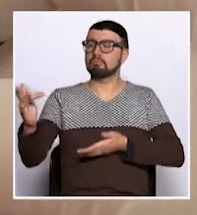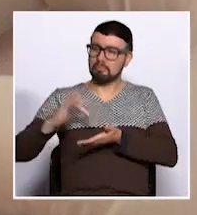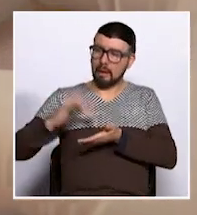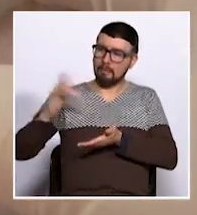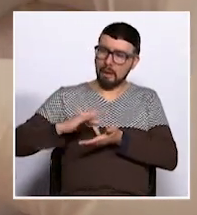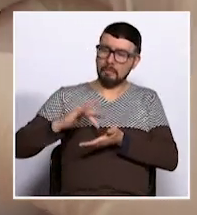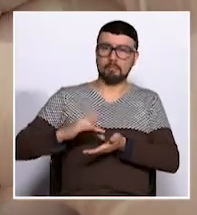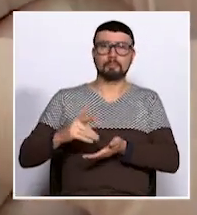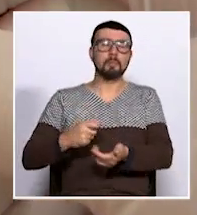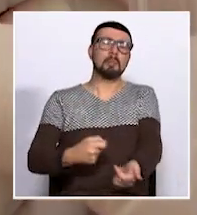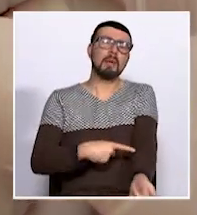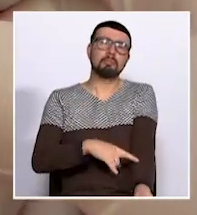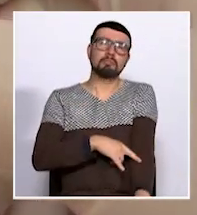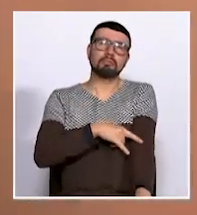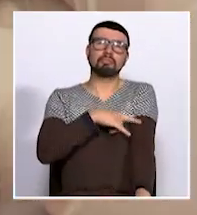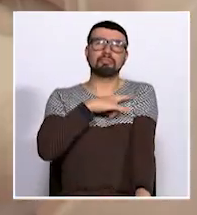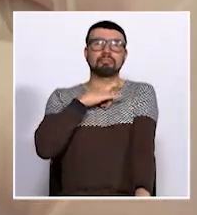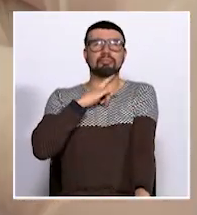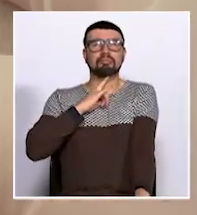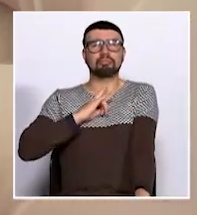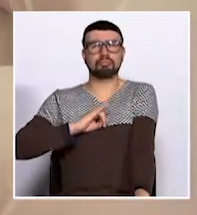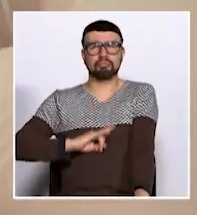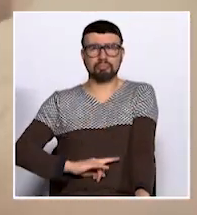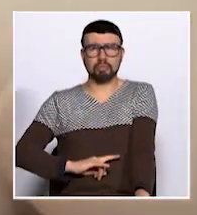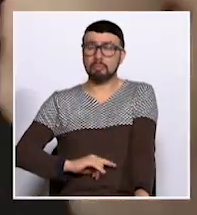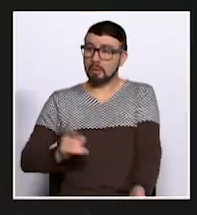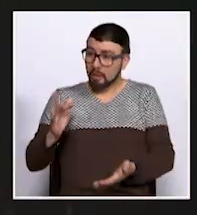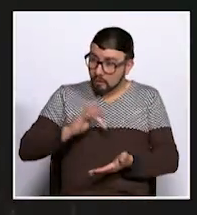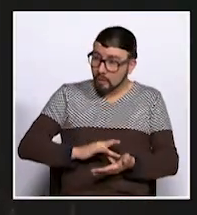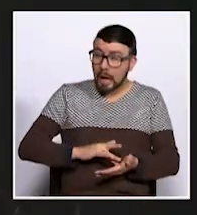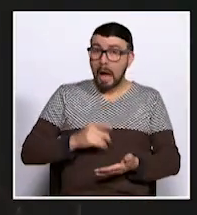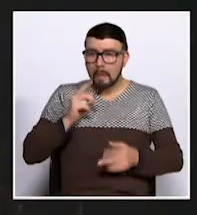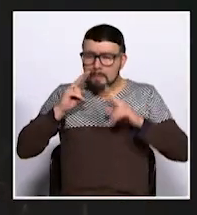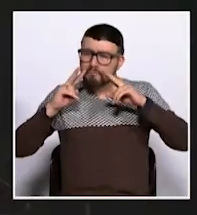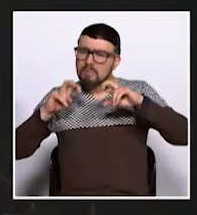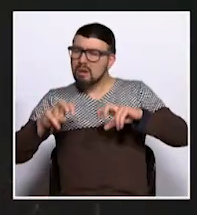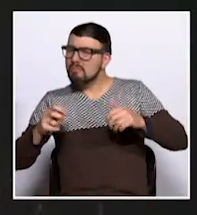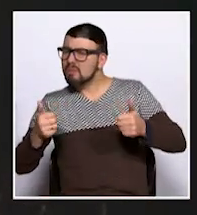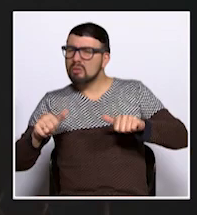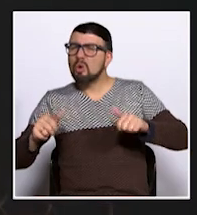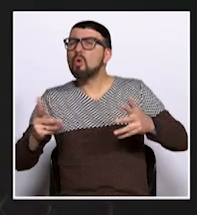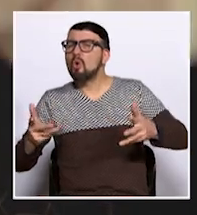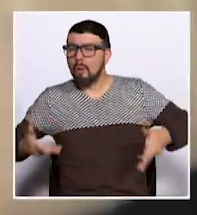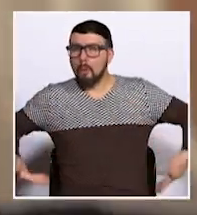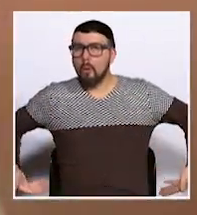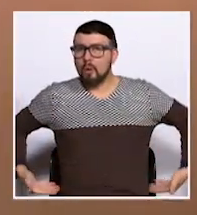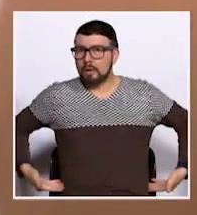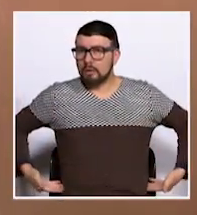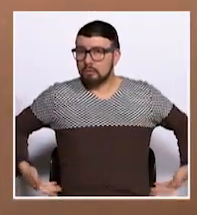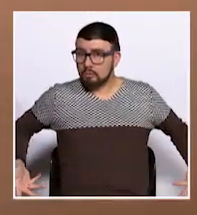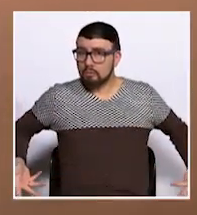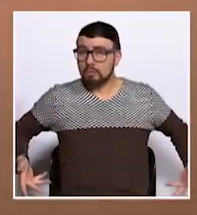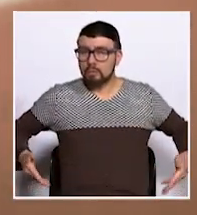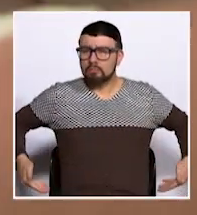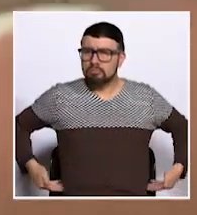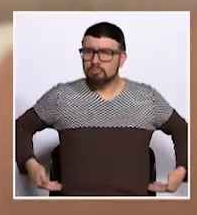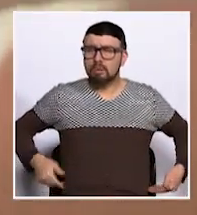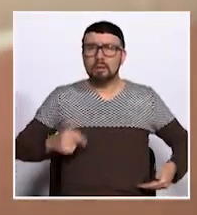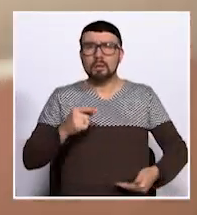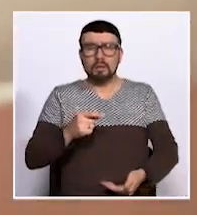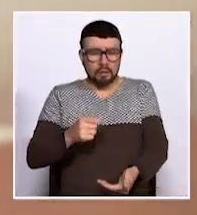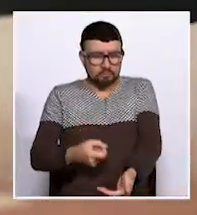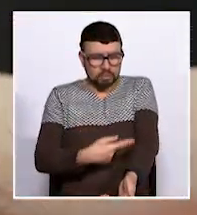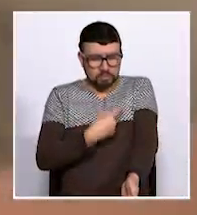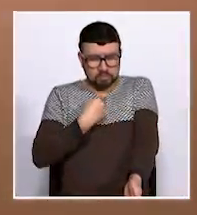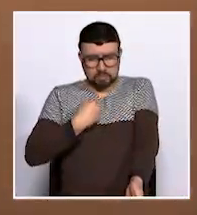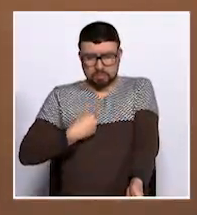quelación vamos mirando cómo está el funcionamiento del riñón. ¿Por qué? Porque todas estas partículas que la quelación saca de nuestro cuerpo las va a